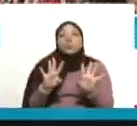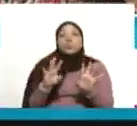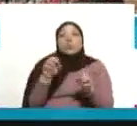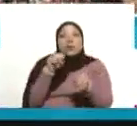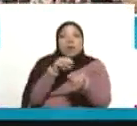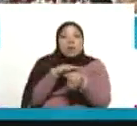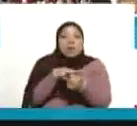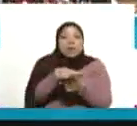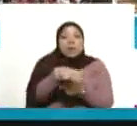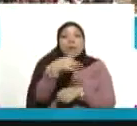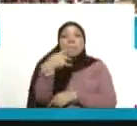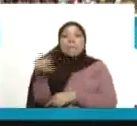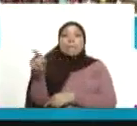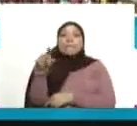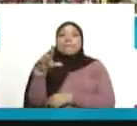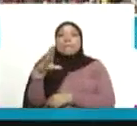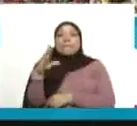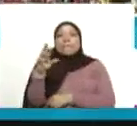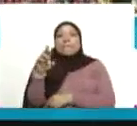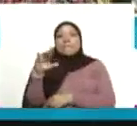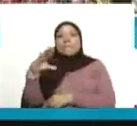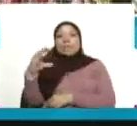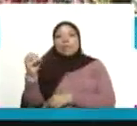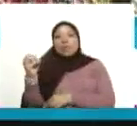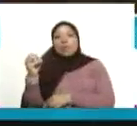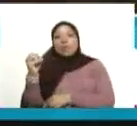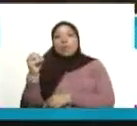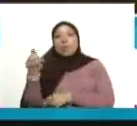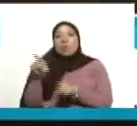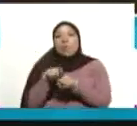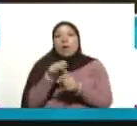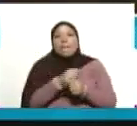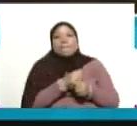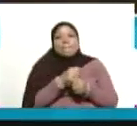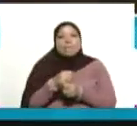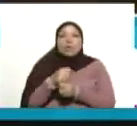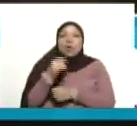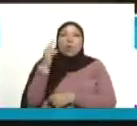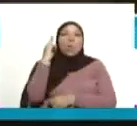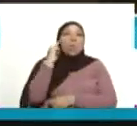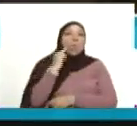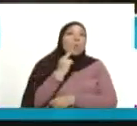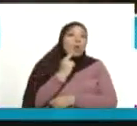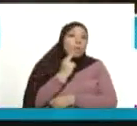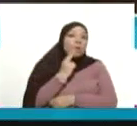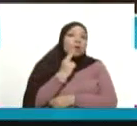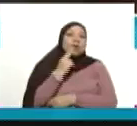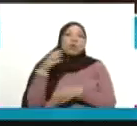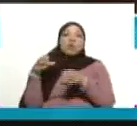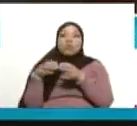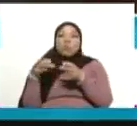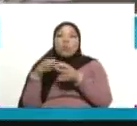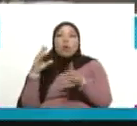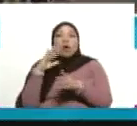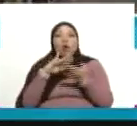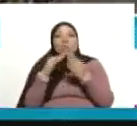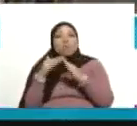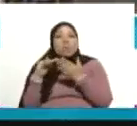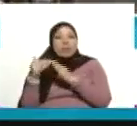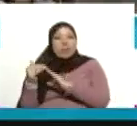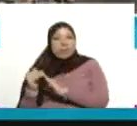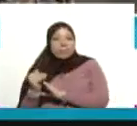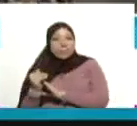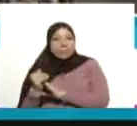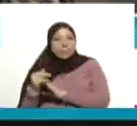Tamacuro, parroquia Guimiro García, Tucupita. En Bolívar, los Pijiguaos, Caicara del Orinoco, Bolívar.